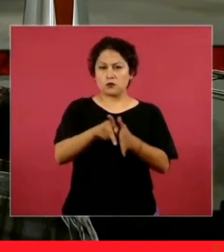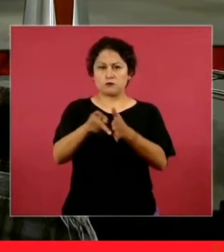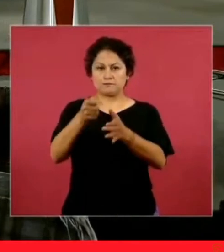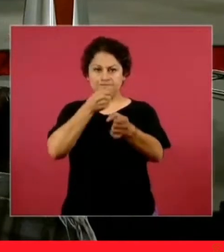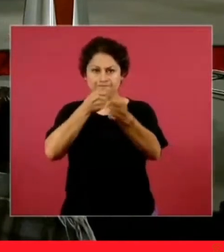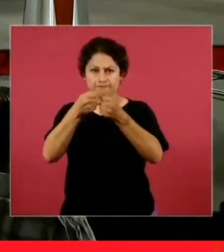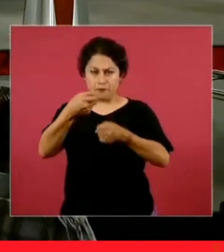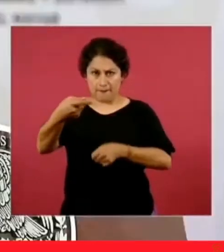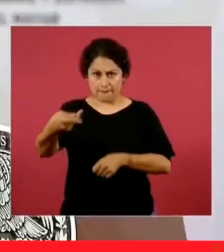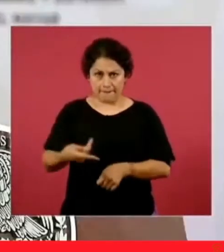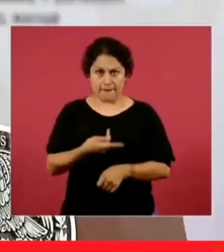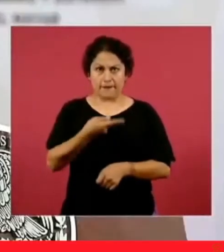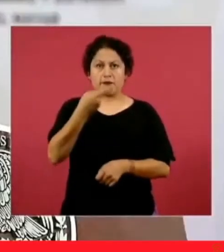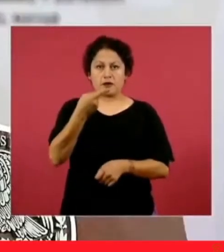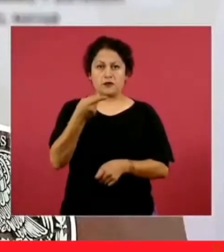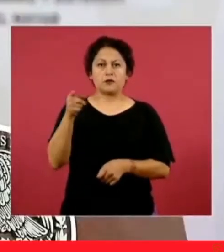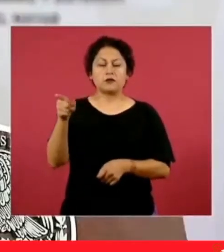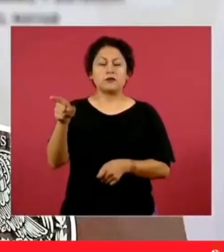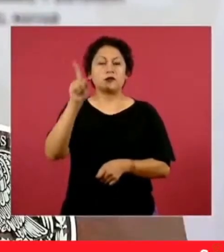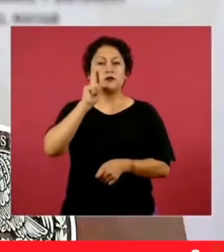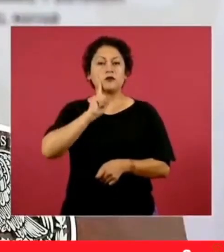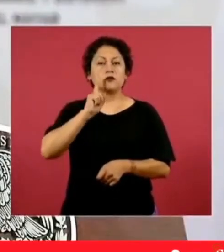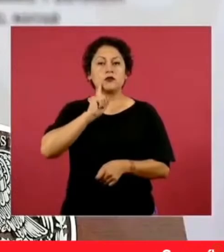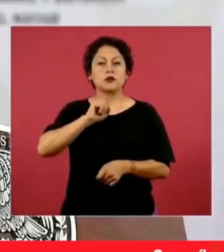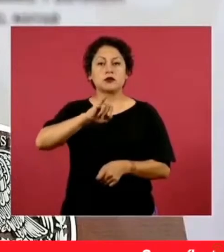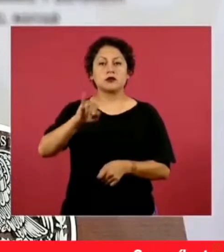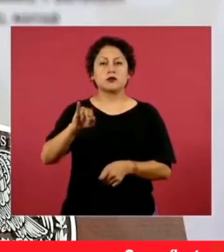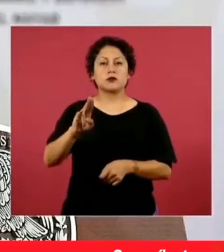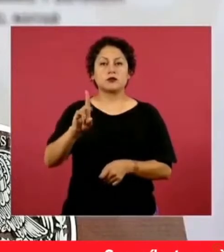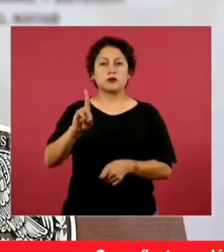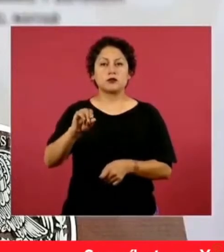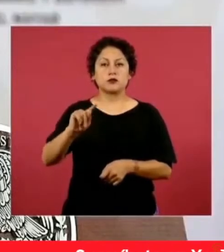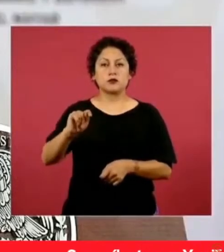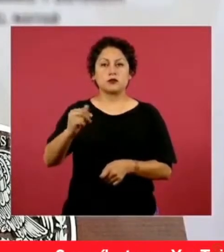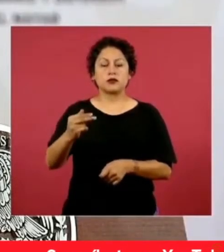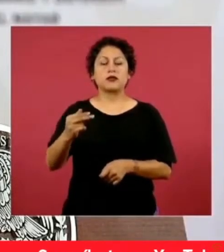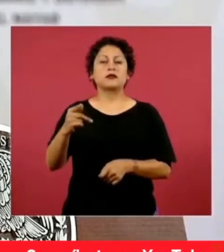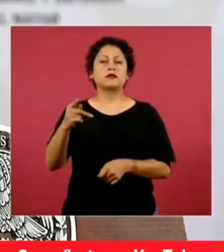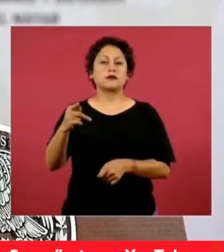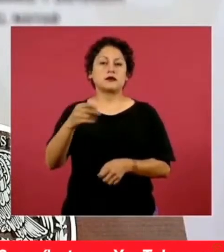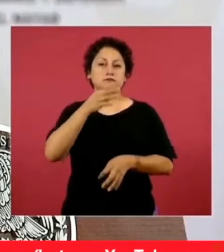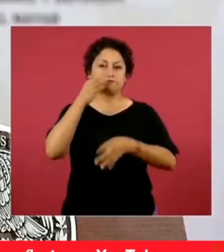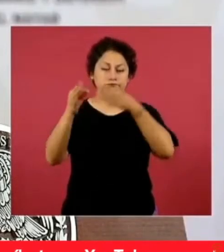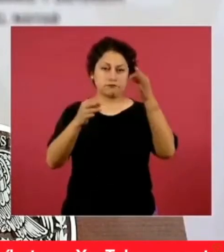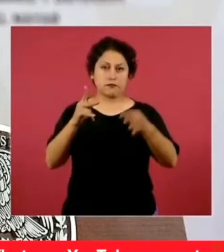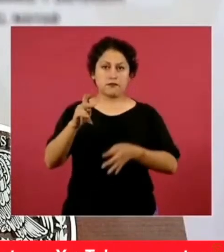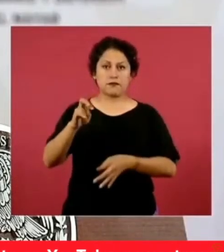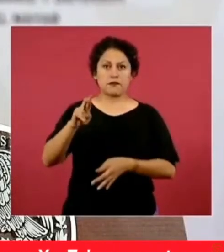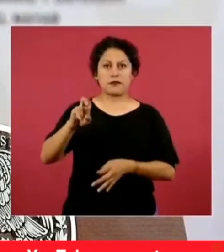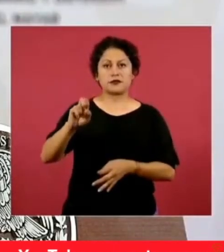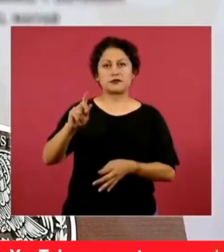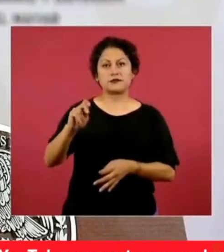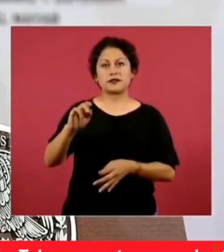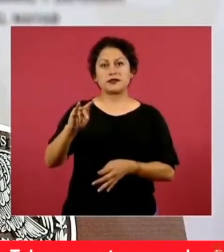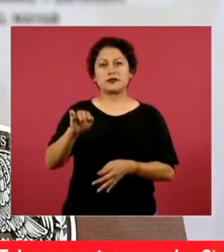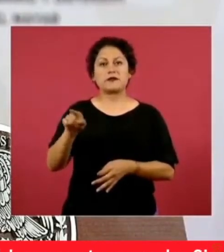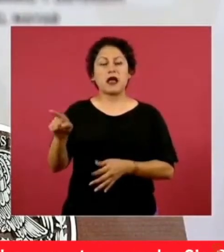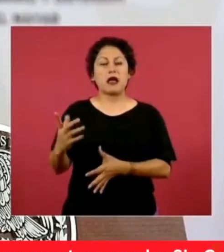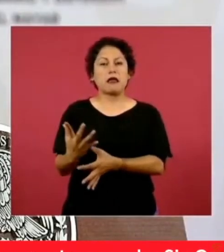la reportera Judith Sánchez Reyes, de Perspectiva CEMEX, sobre un supuesto beneficio a